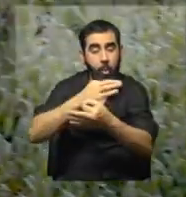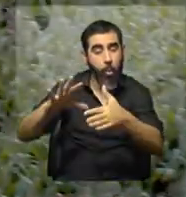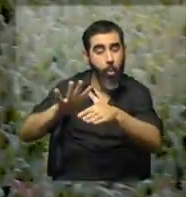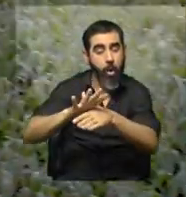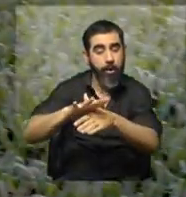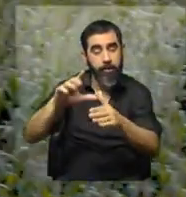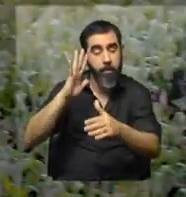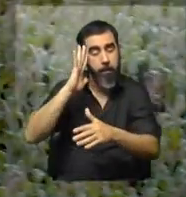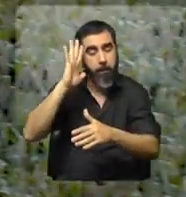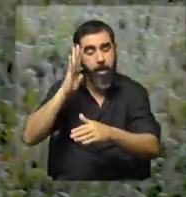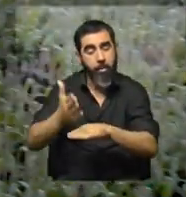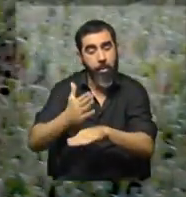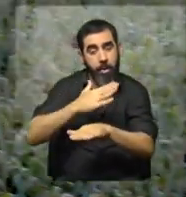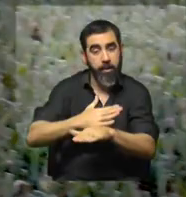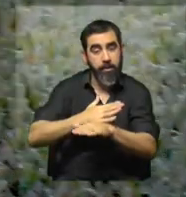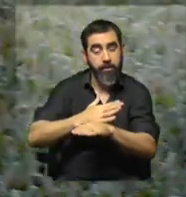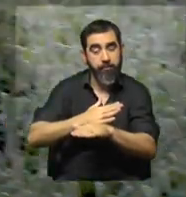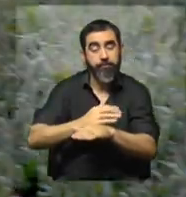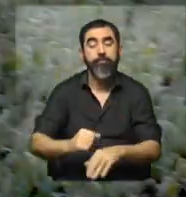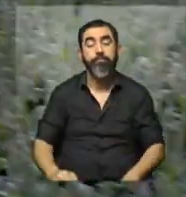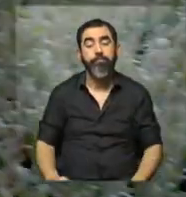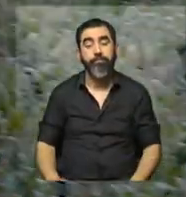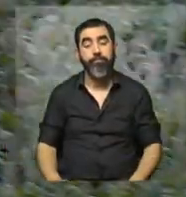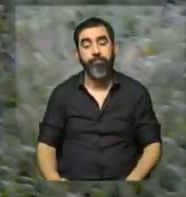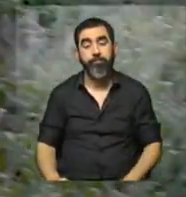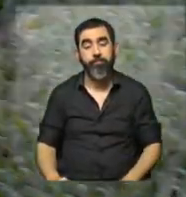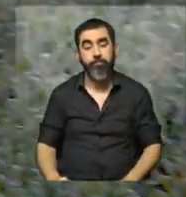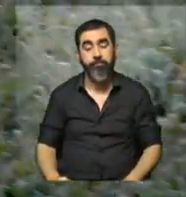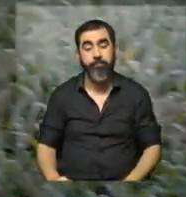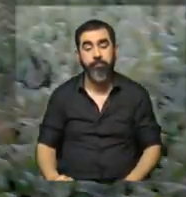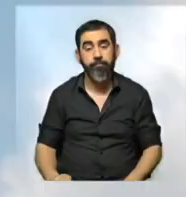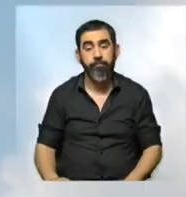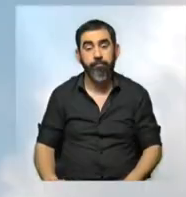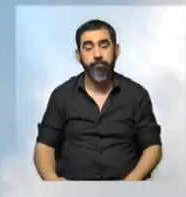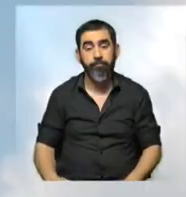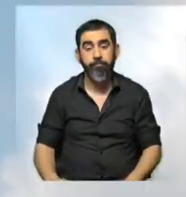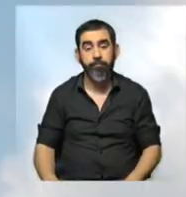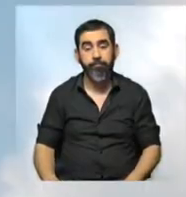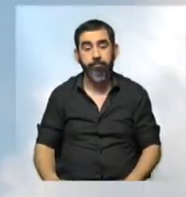estas estimaciones, de estos modelos, a partir de imágenes satelitales.